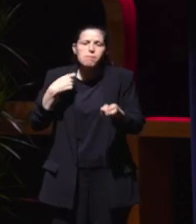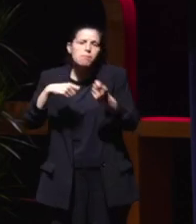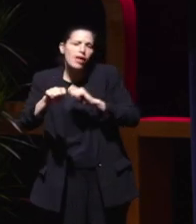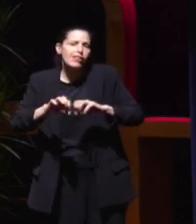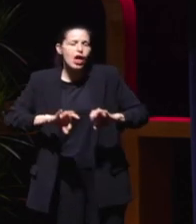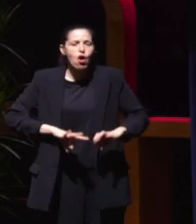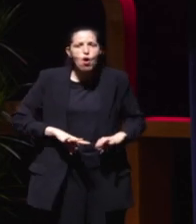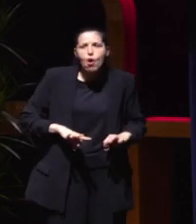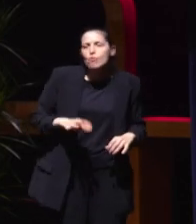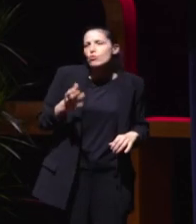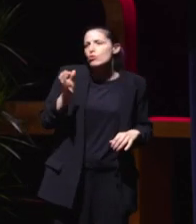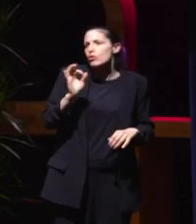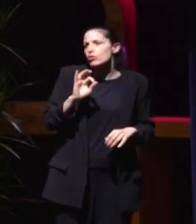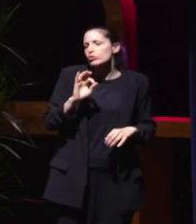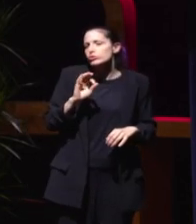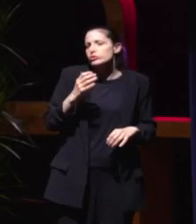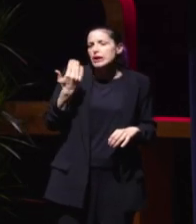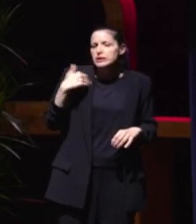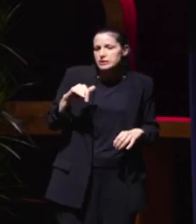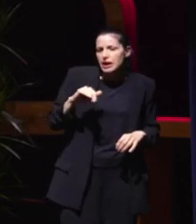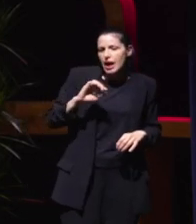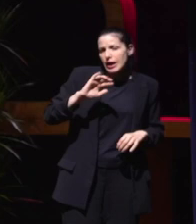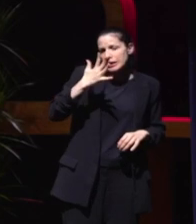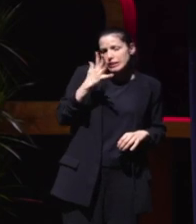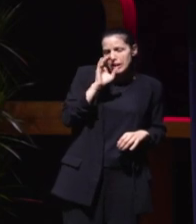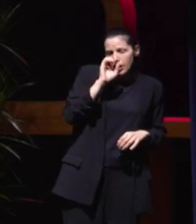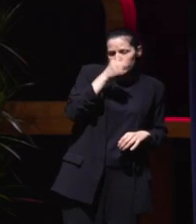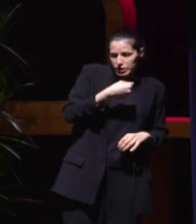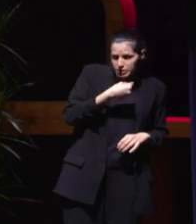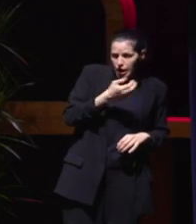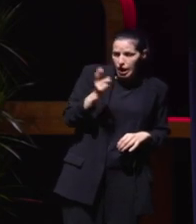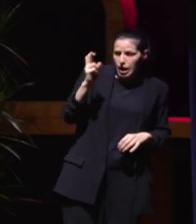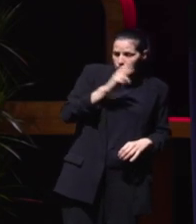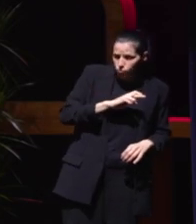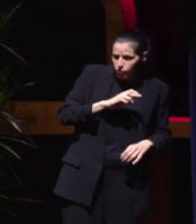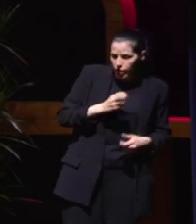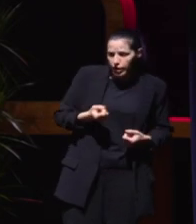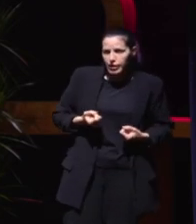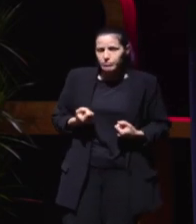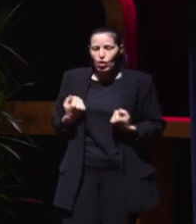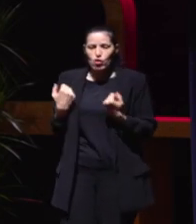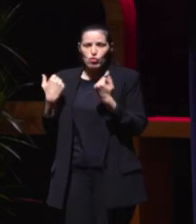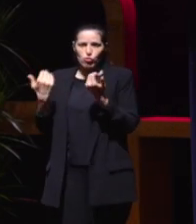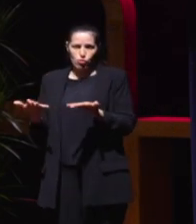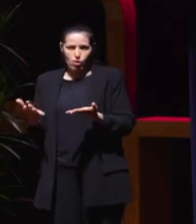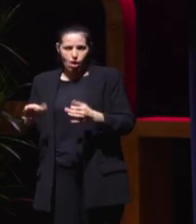cuando se hayan recuperado de la quinta borrachera Bueno en lo que yo quiero hablar